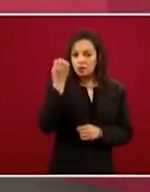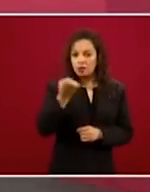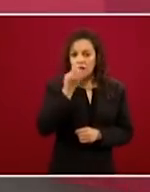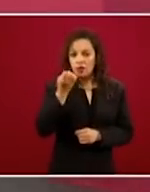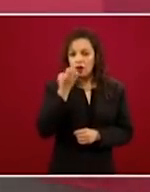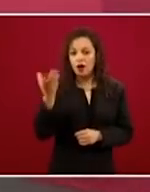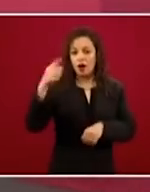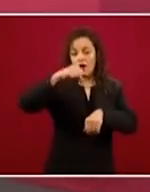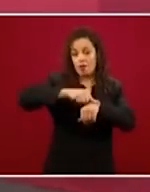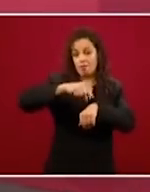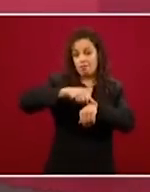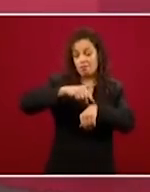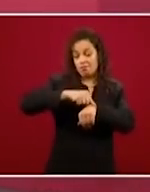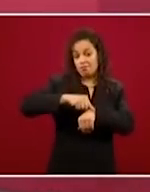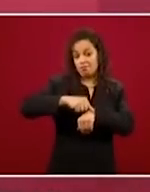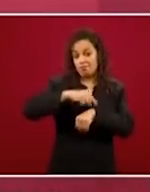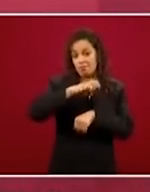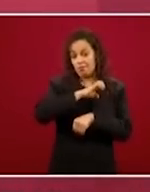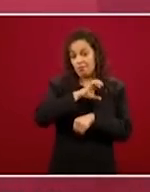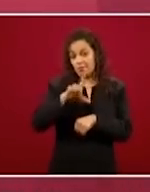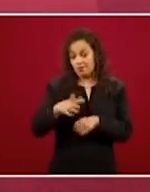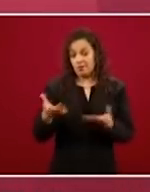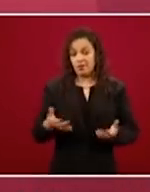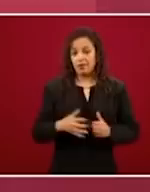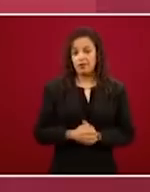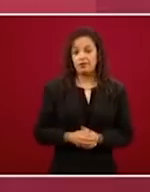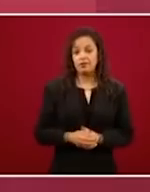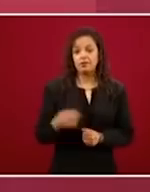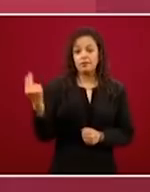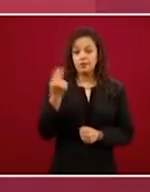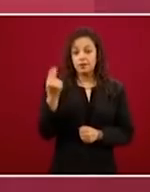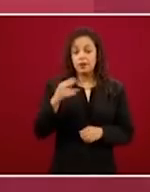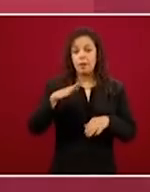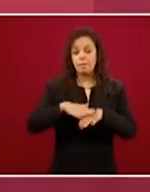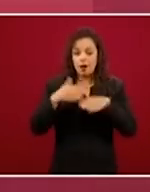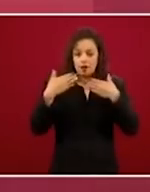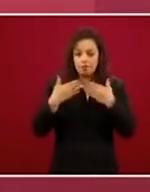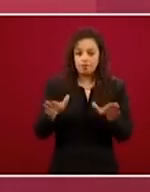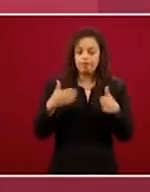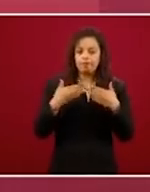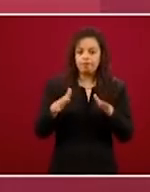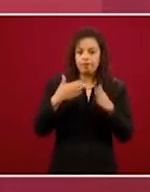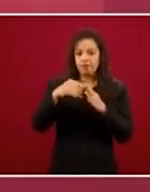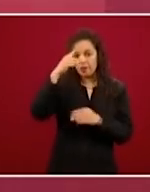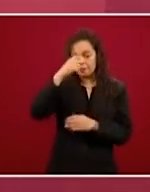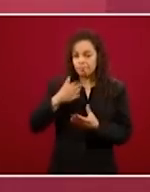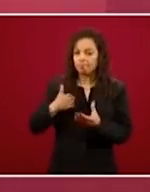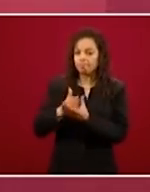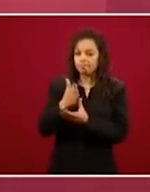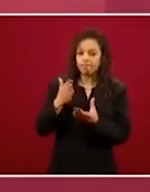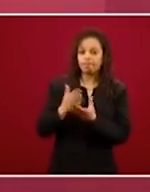de medicina ampliar las posibilidades para la especialización